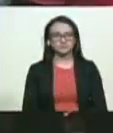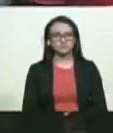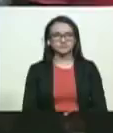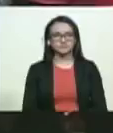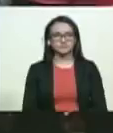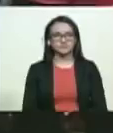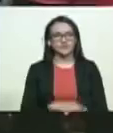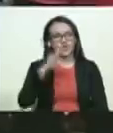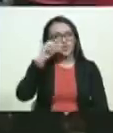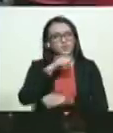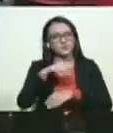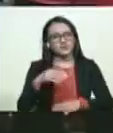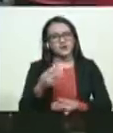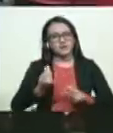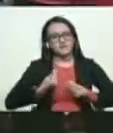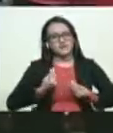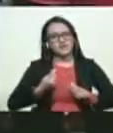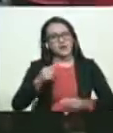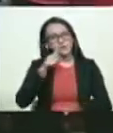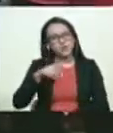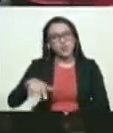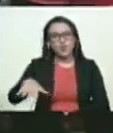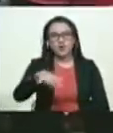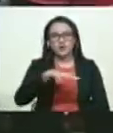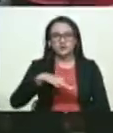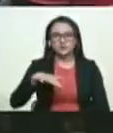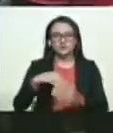dios bendiga la vida de nuestro pueblo